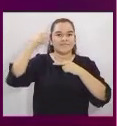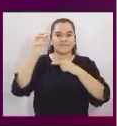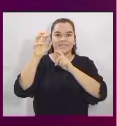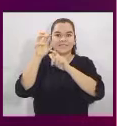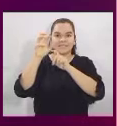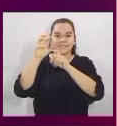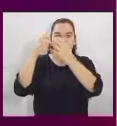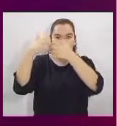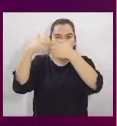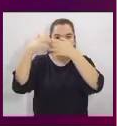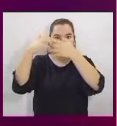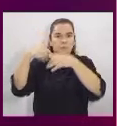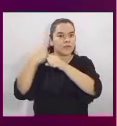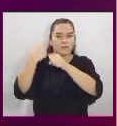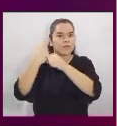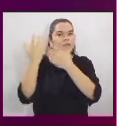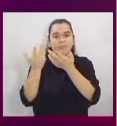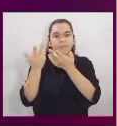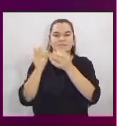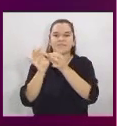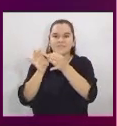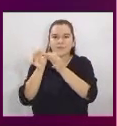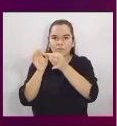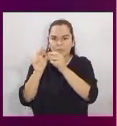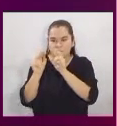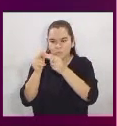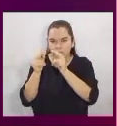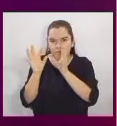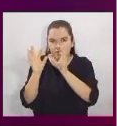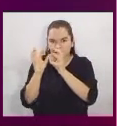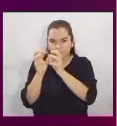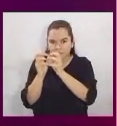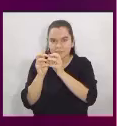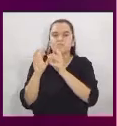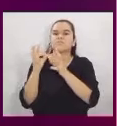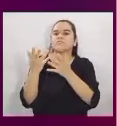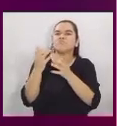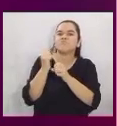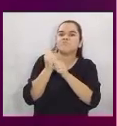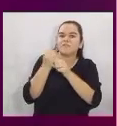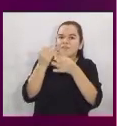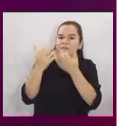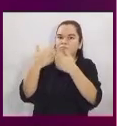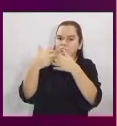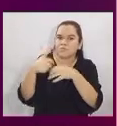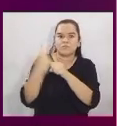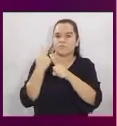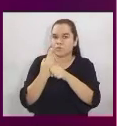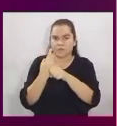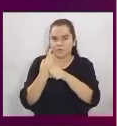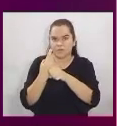de nutrimentos para su función. Hay células que mueren, hay neuronas que mueren ante una ACV,